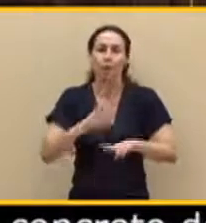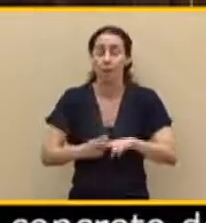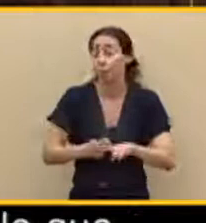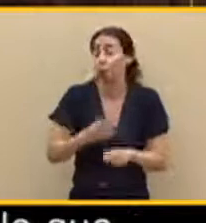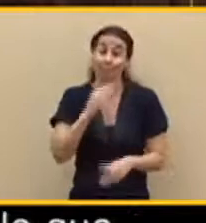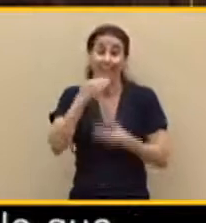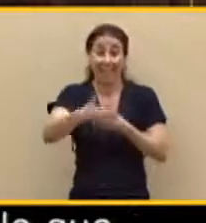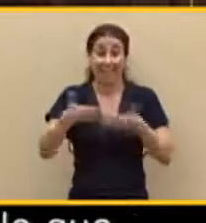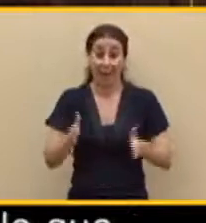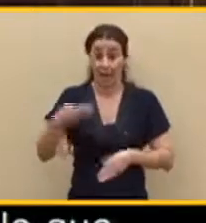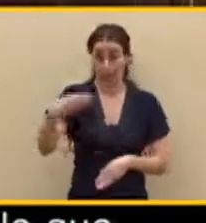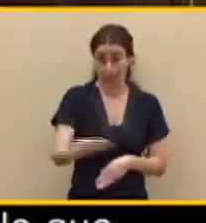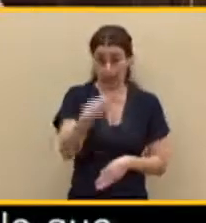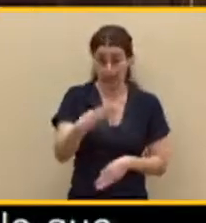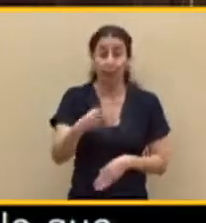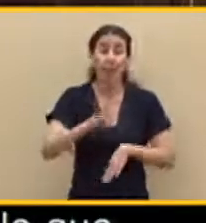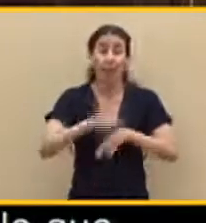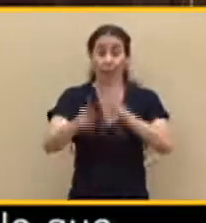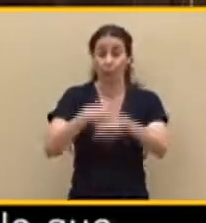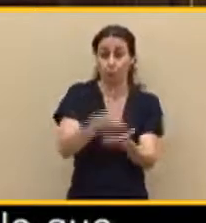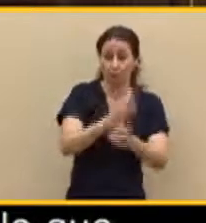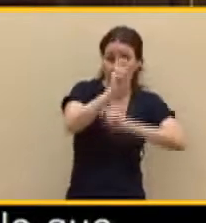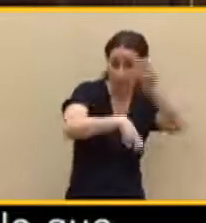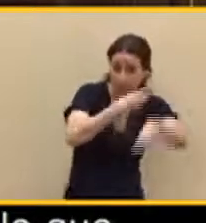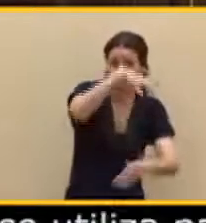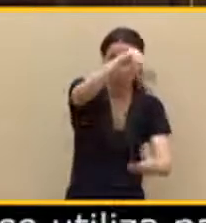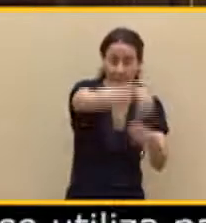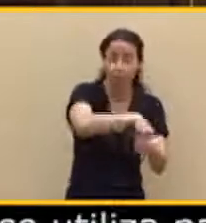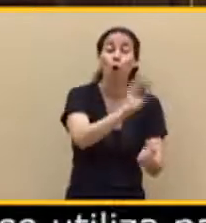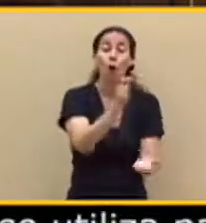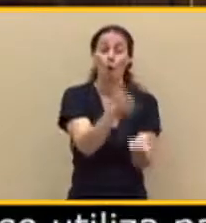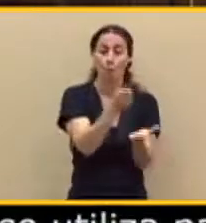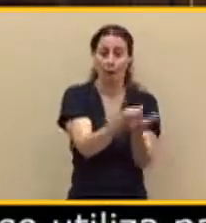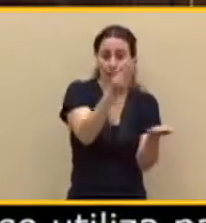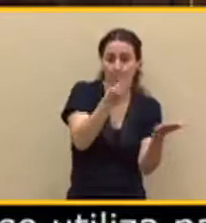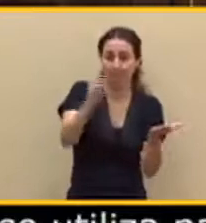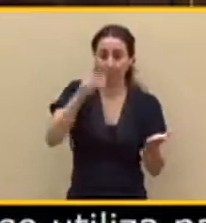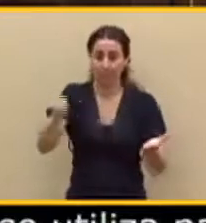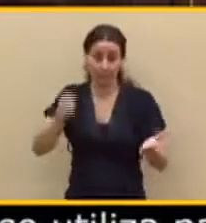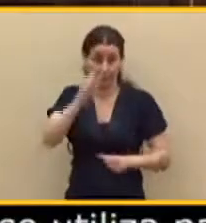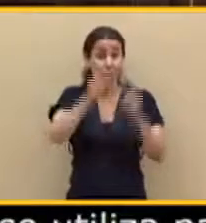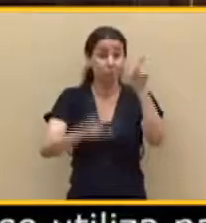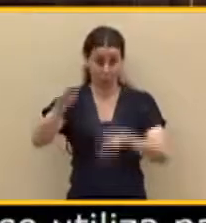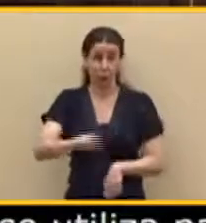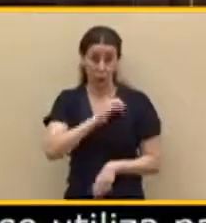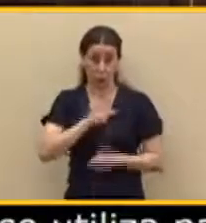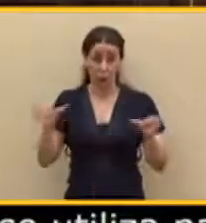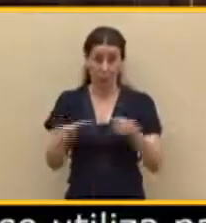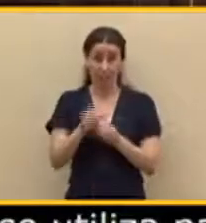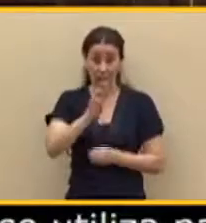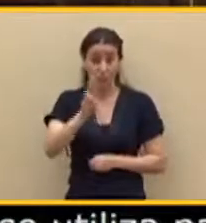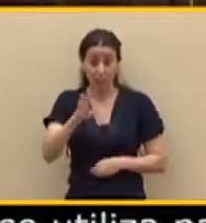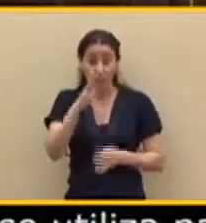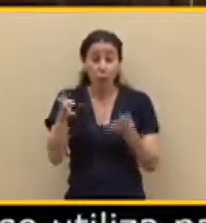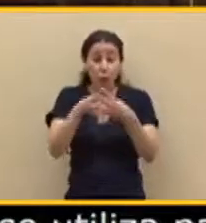para pagar reformas en la sede o para pagar sobresueldos a determinados dirigentes del partido, ¿verdad, señorías del PP? Por eso la estructura del partido